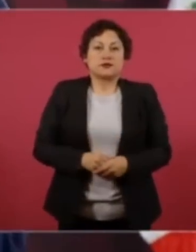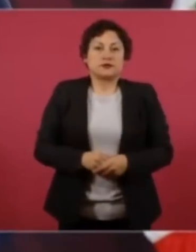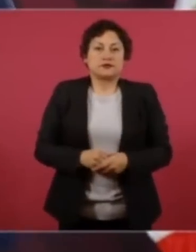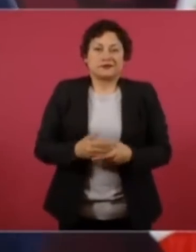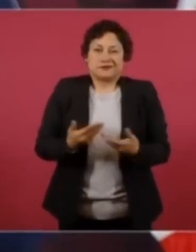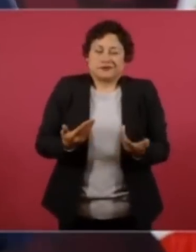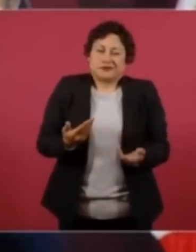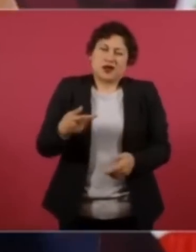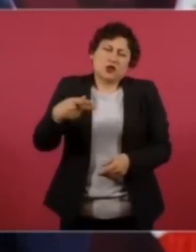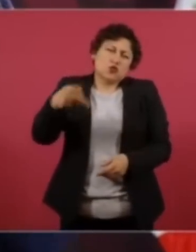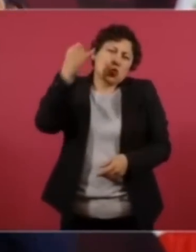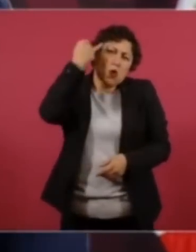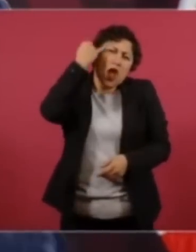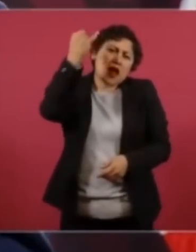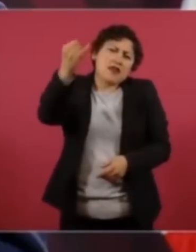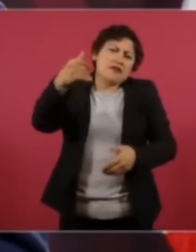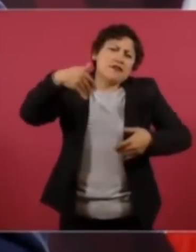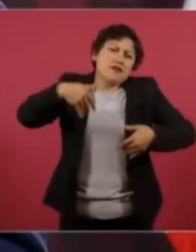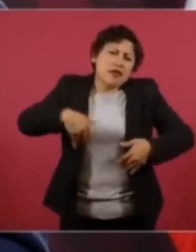Fundamental, ¿no?